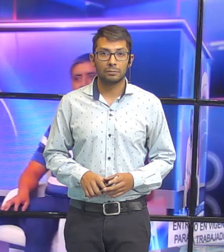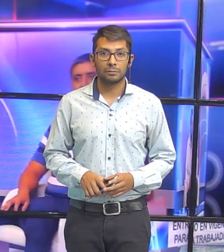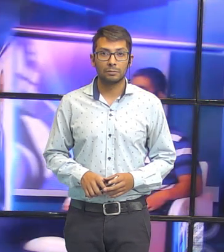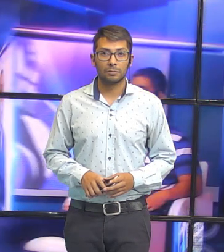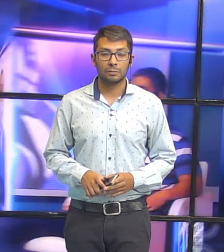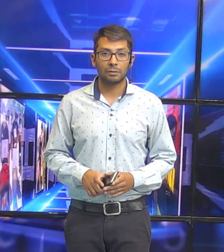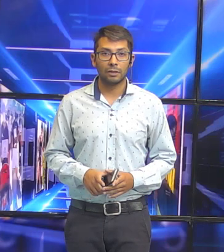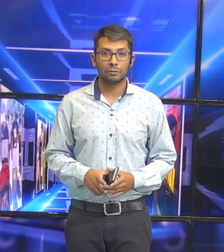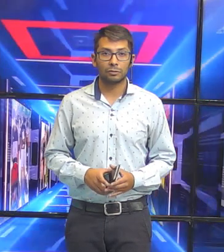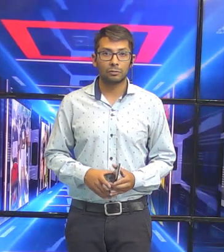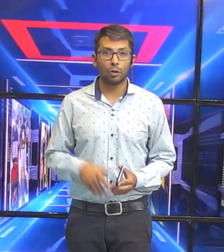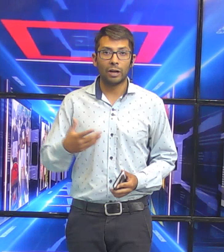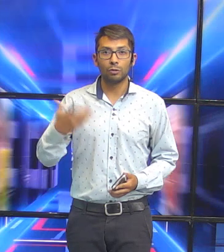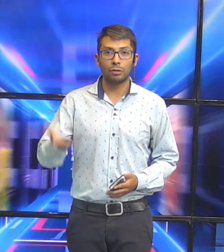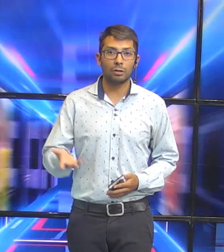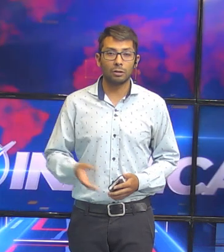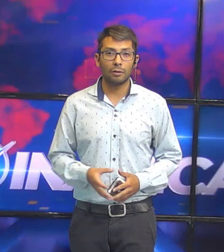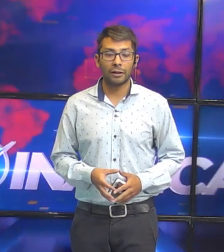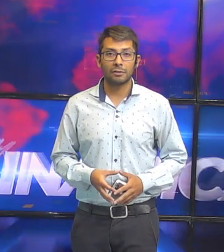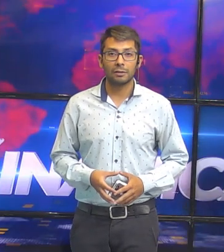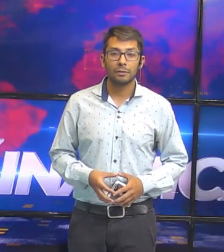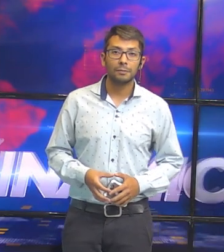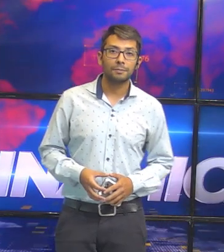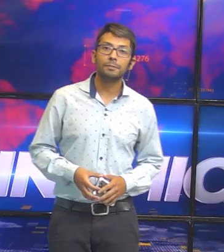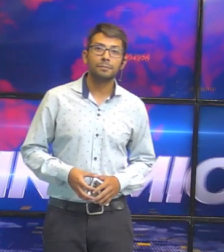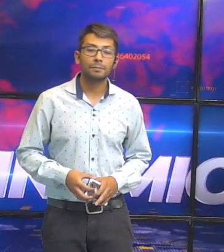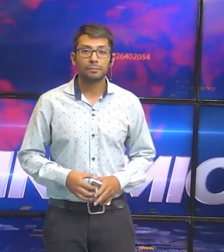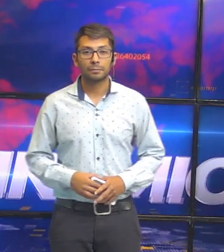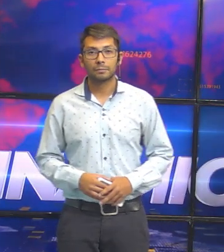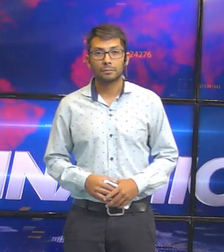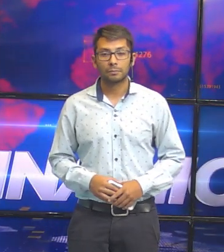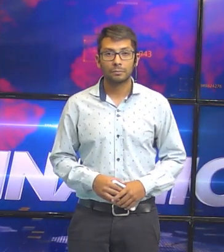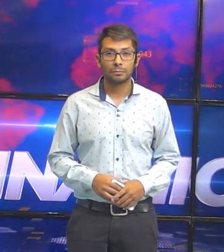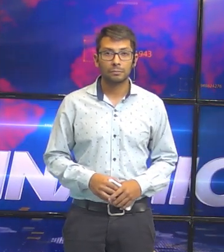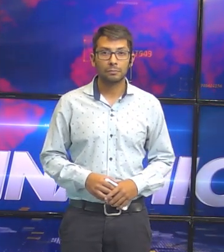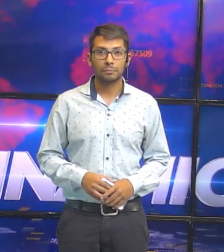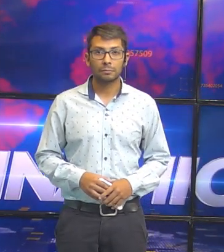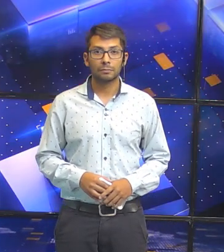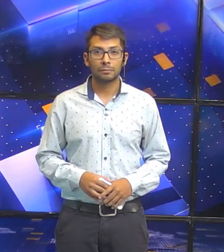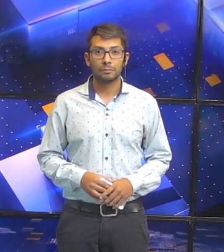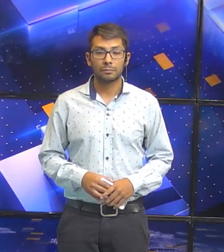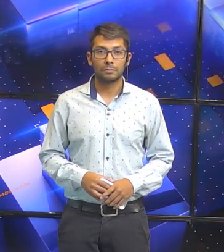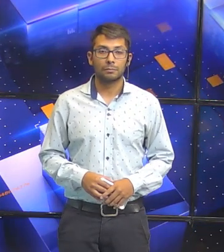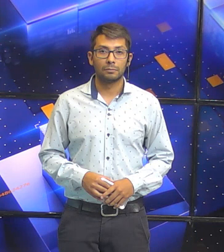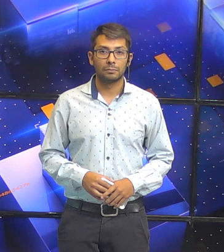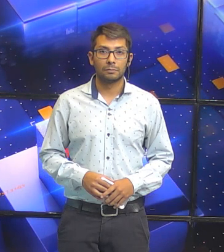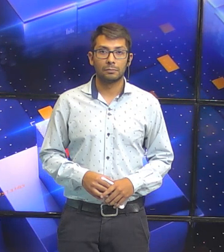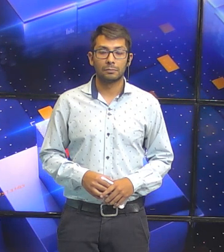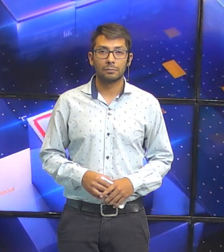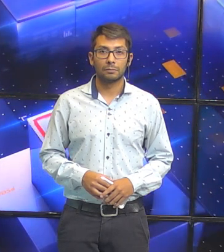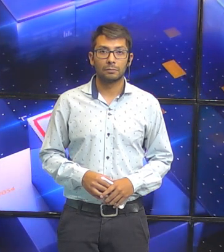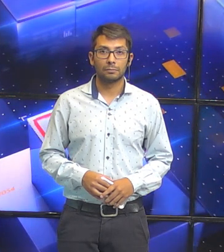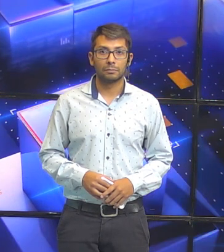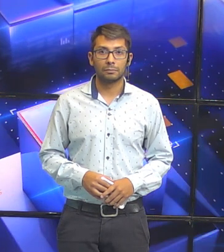que obliga a las empresas no entonces solo un anuncio en conferencia es un anuncio este da toda la impresión de que